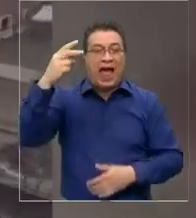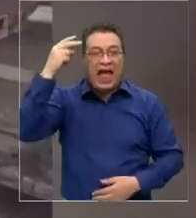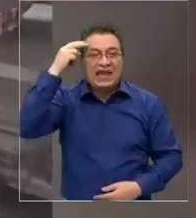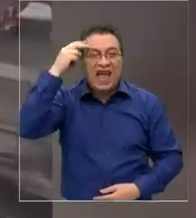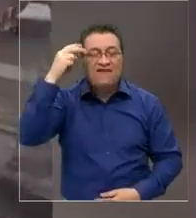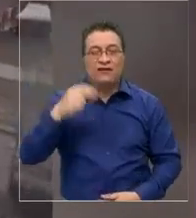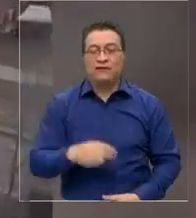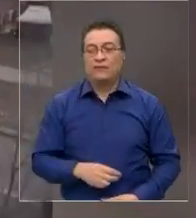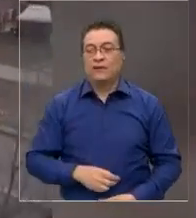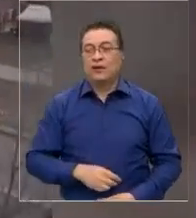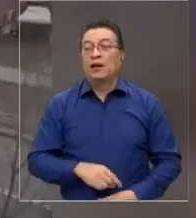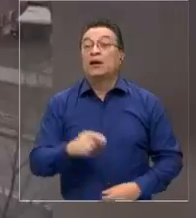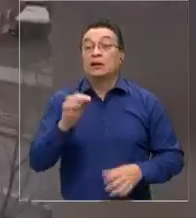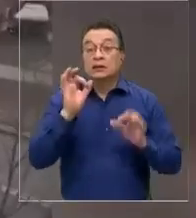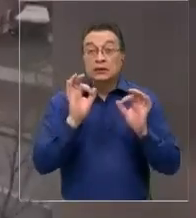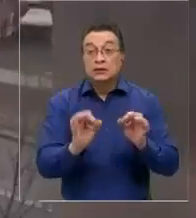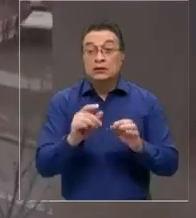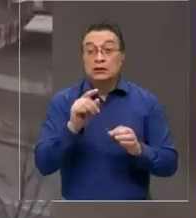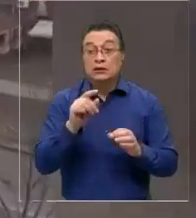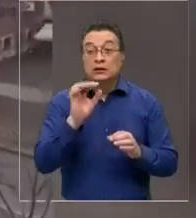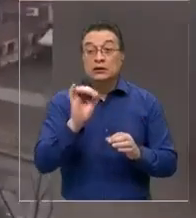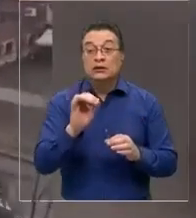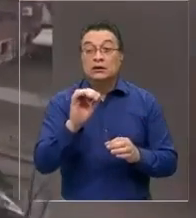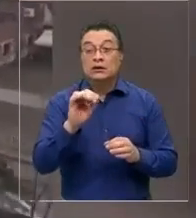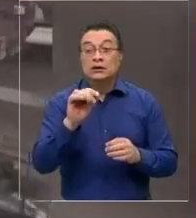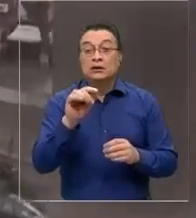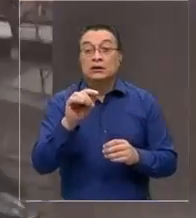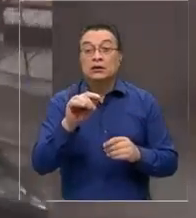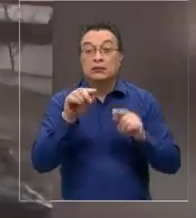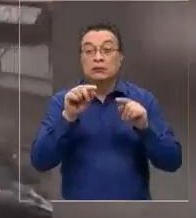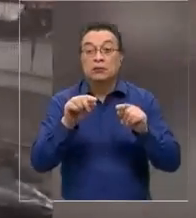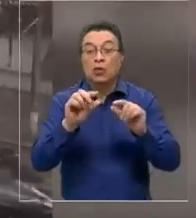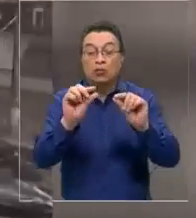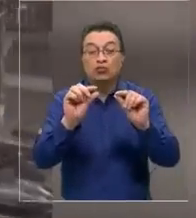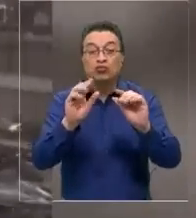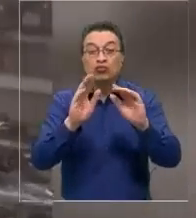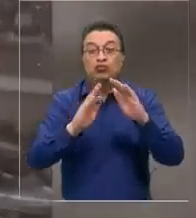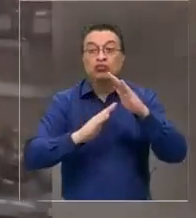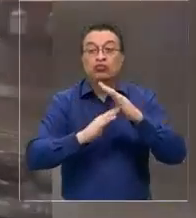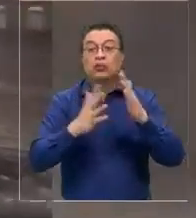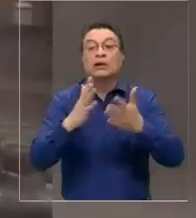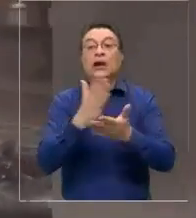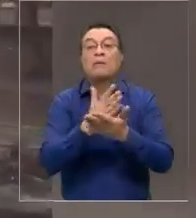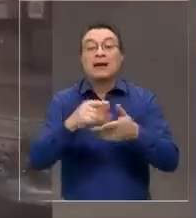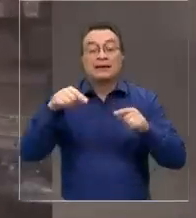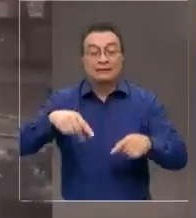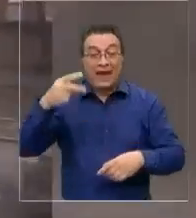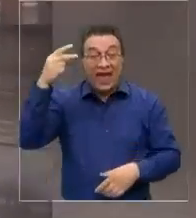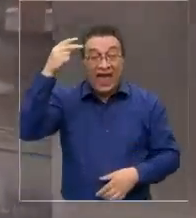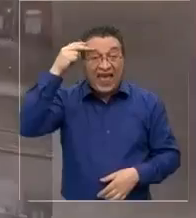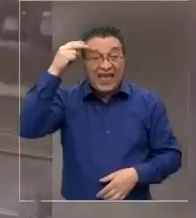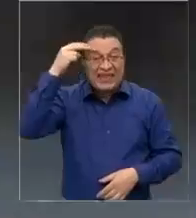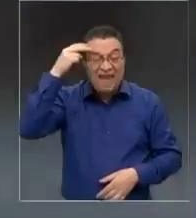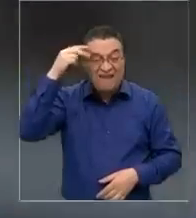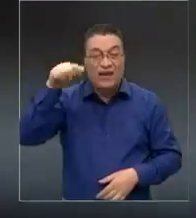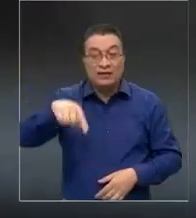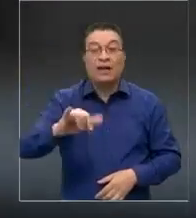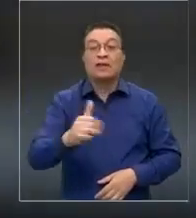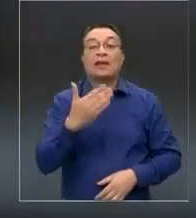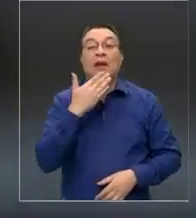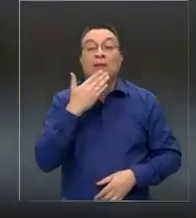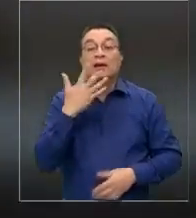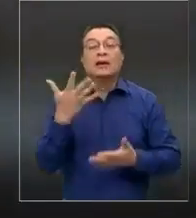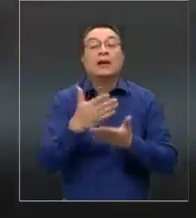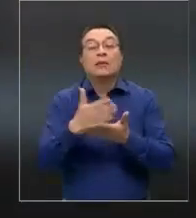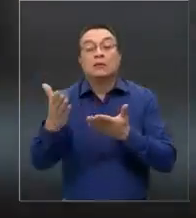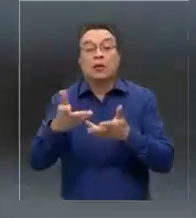Sí, precisamente lo que hemos estado comentando. A ver, estamos hablando entonces de lo que ocurre en la capital Kiev, y también queremos hablar de lo que está ocurriendo